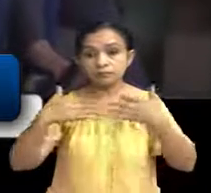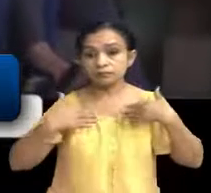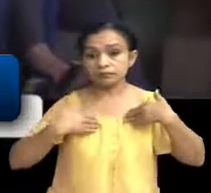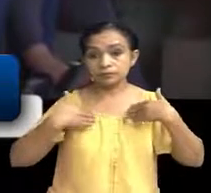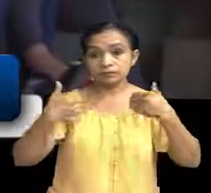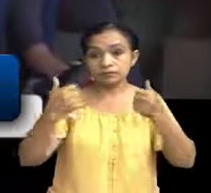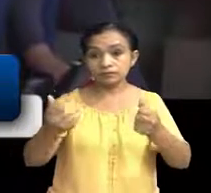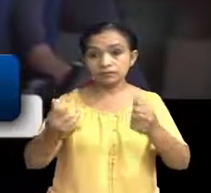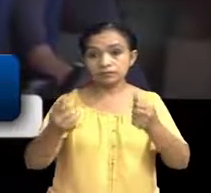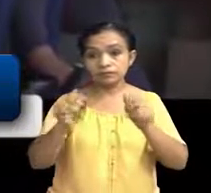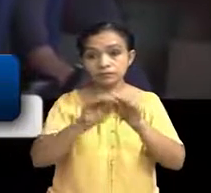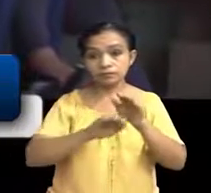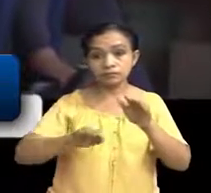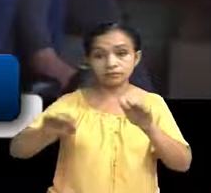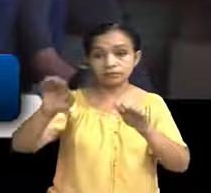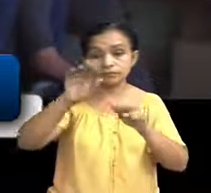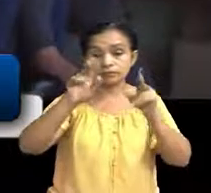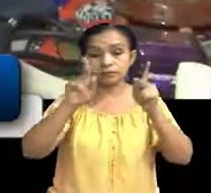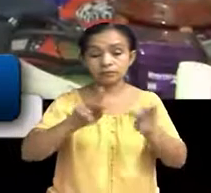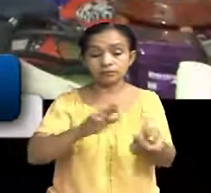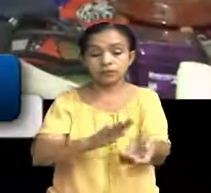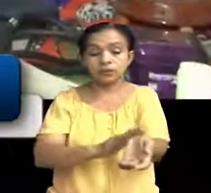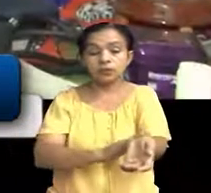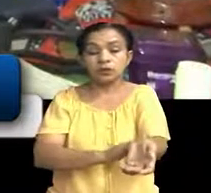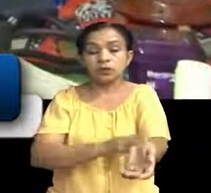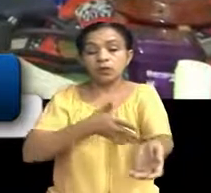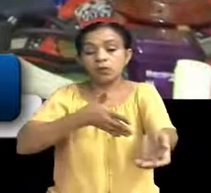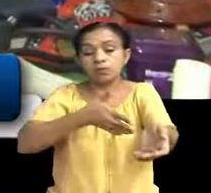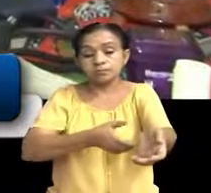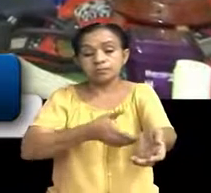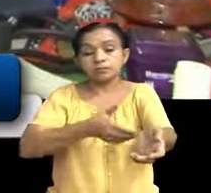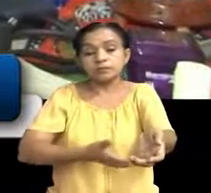esto sucede más en los pacientes con hipertensión arterial.